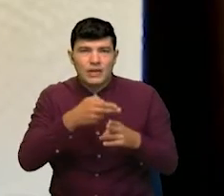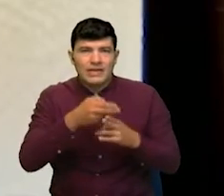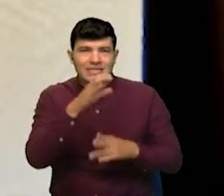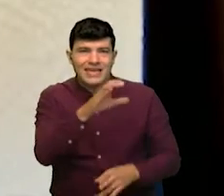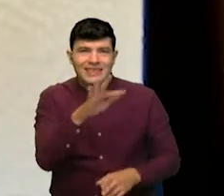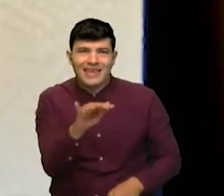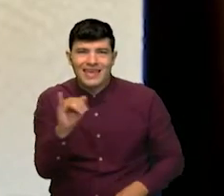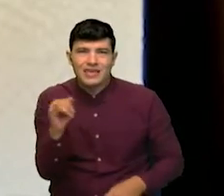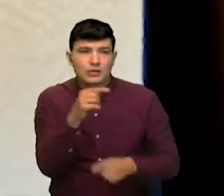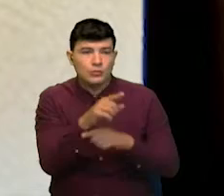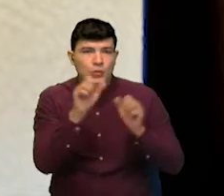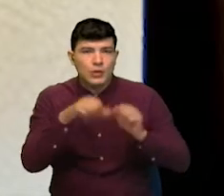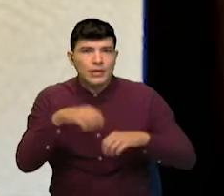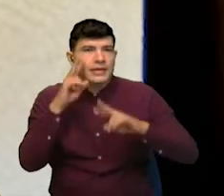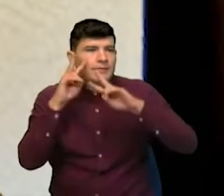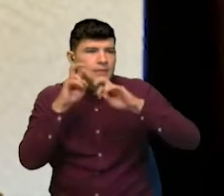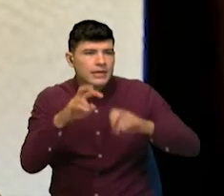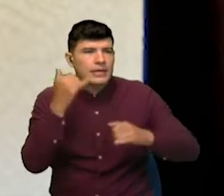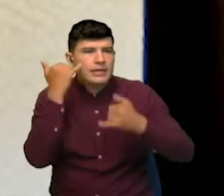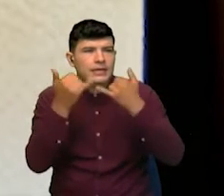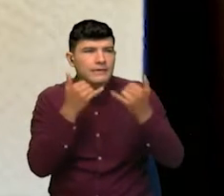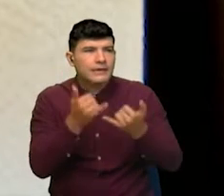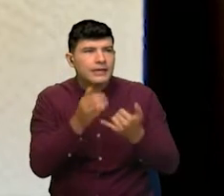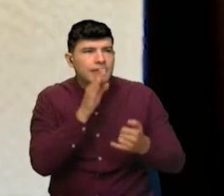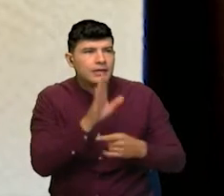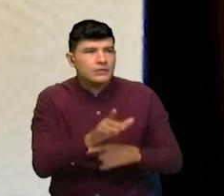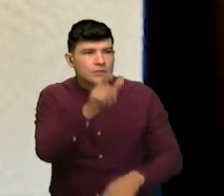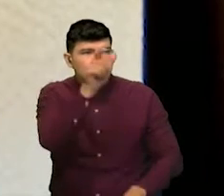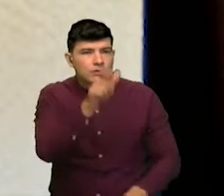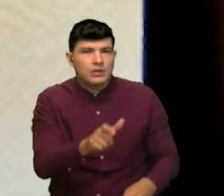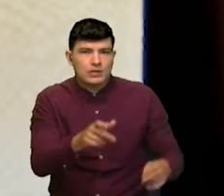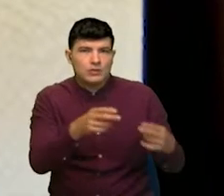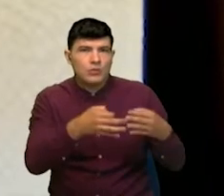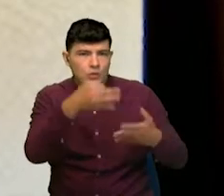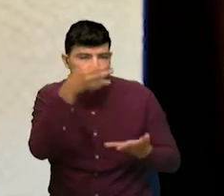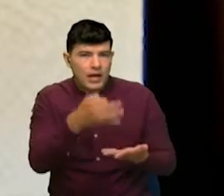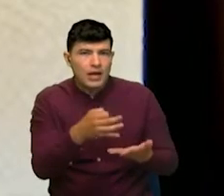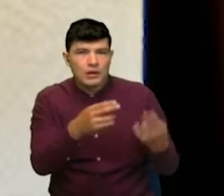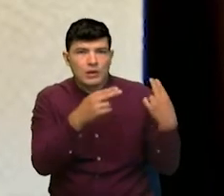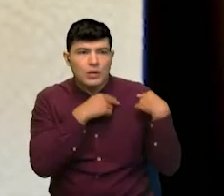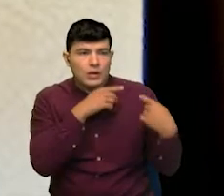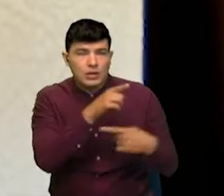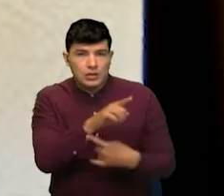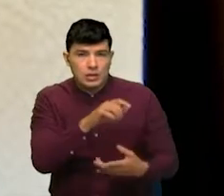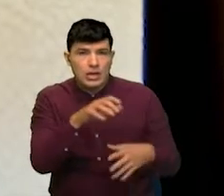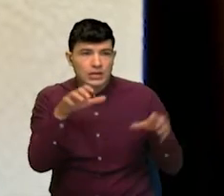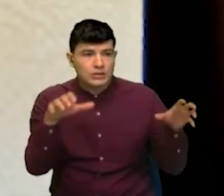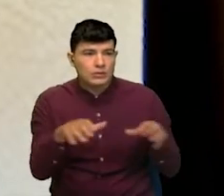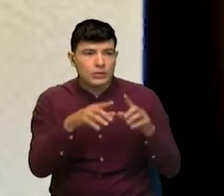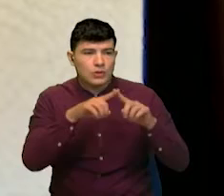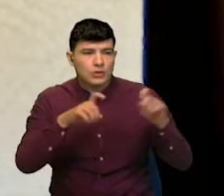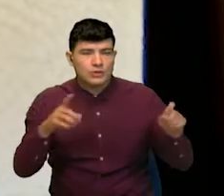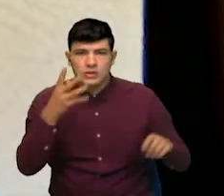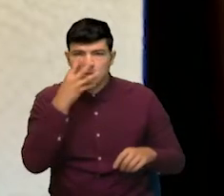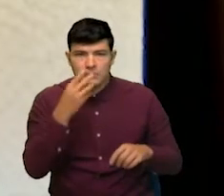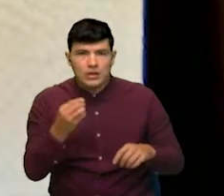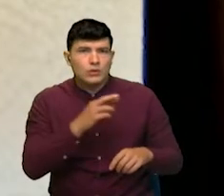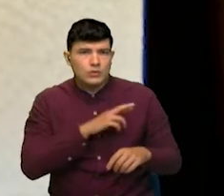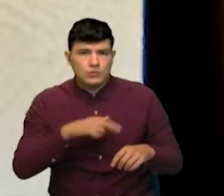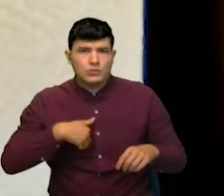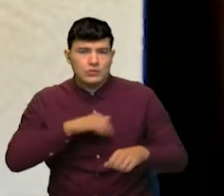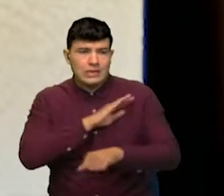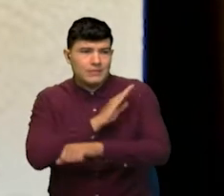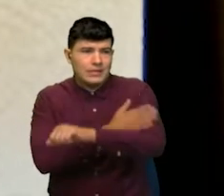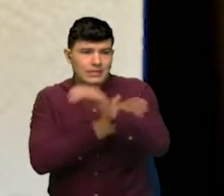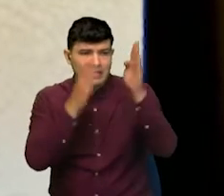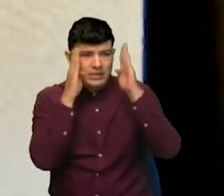esclarecer estos hechos, especialmente en casco urbano, ya que nosotros tenemos cobertura en estos lugares y